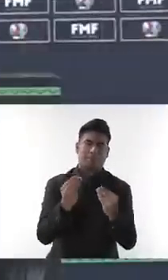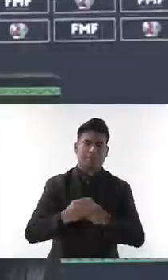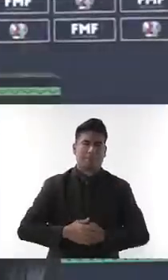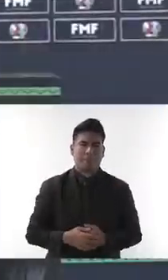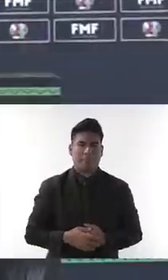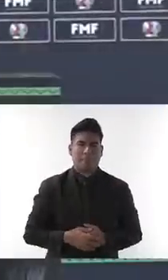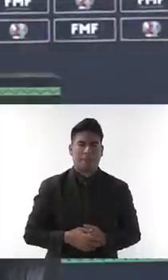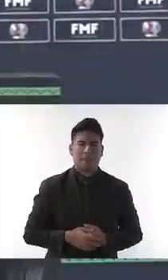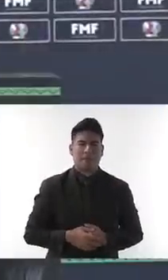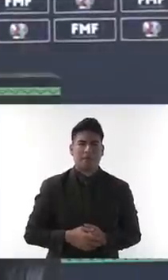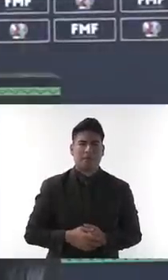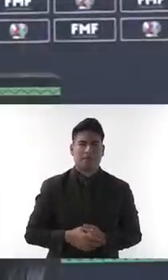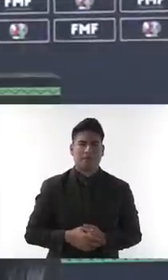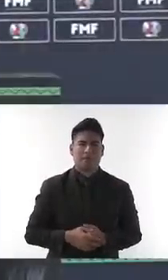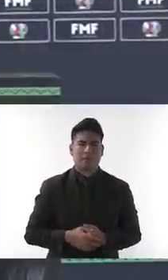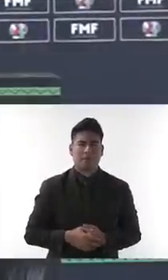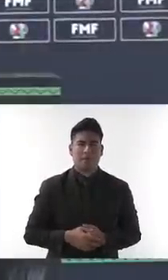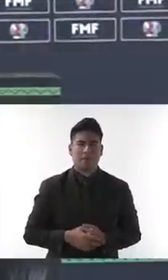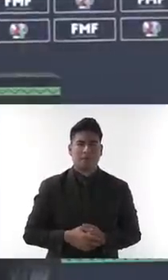Muchas gracias.